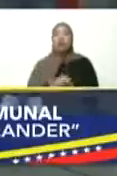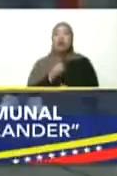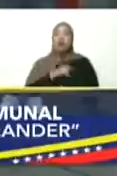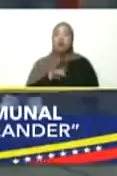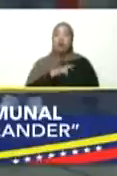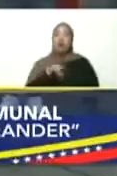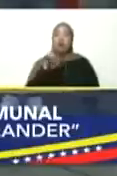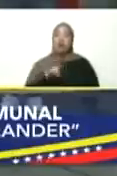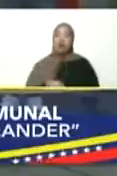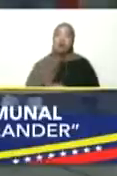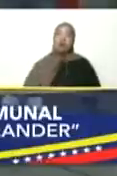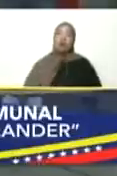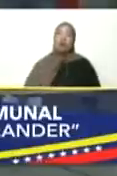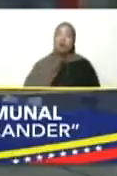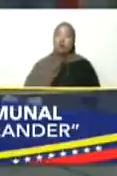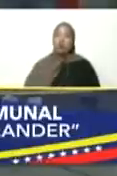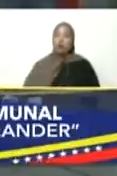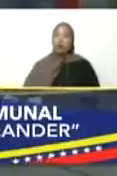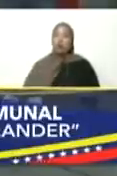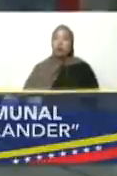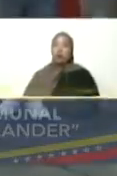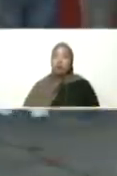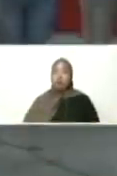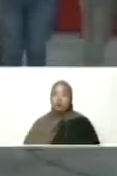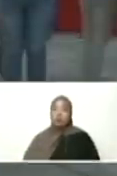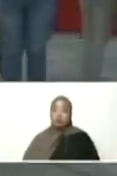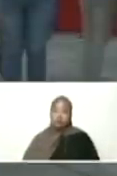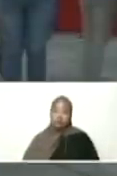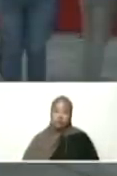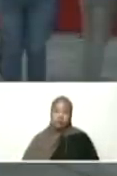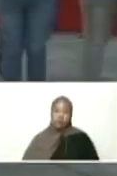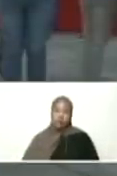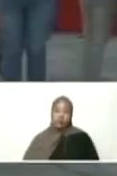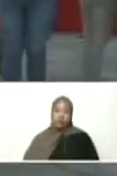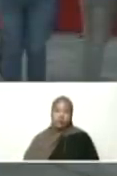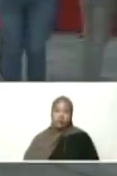también. Adelante, presidente. Nuestro dolor también. Adelante,